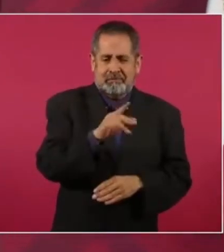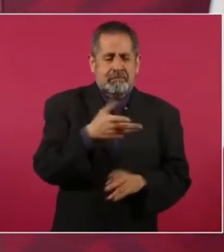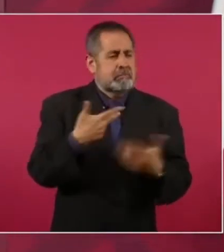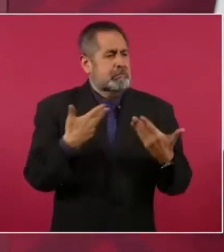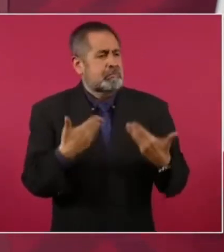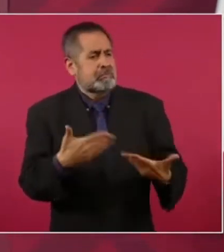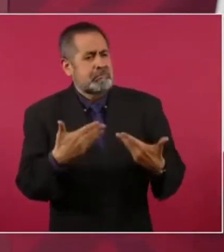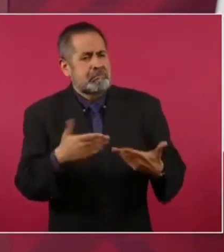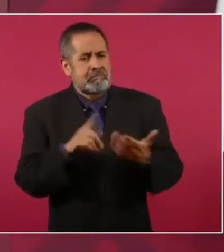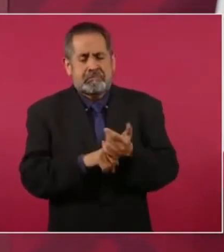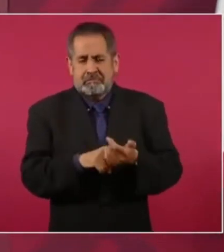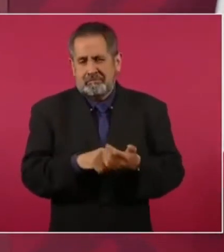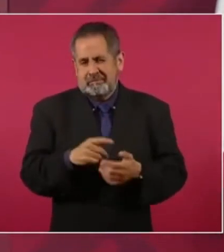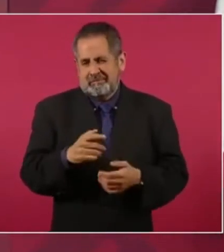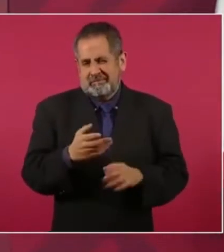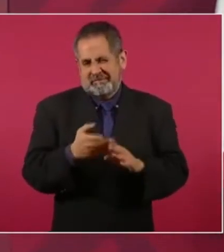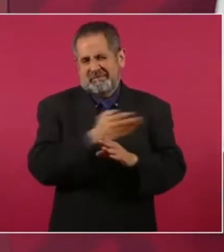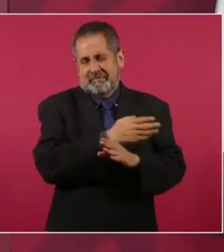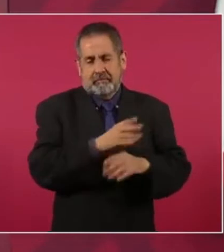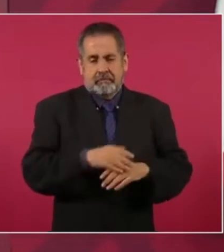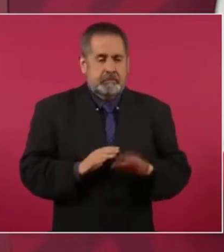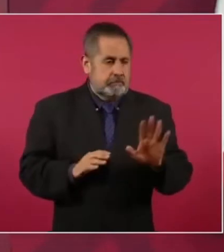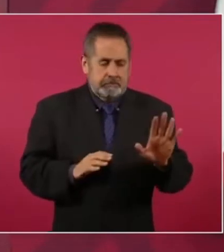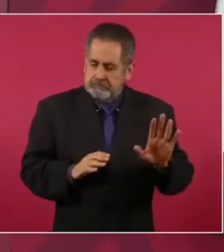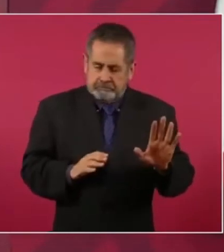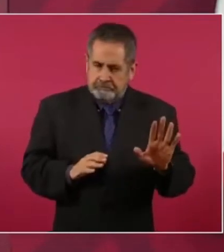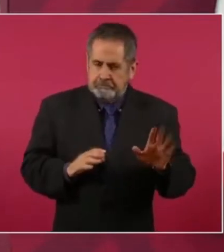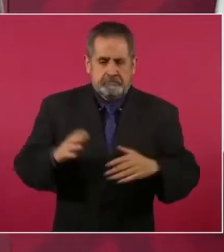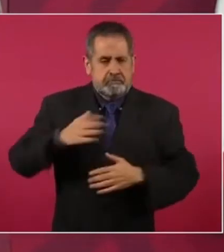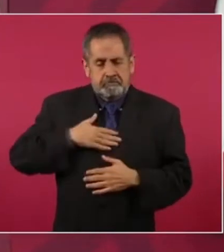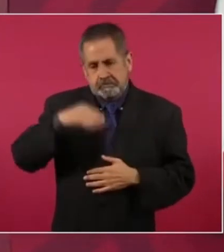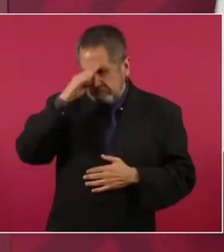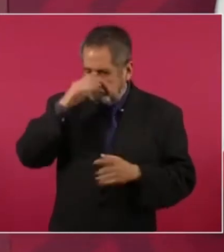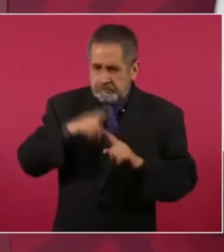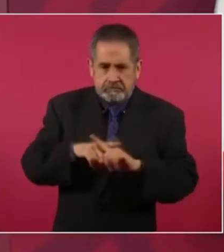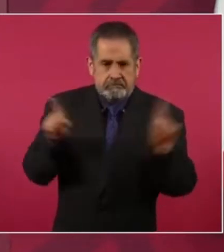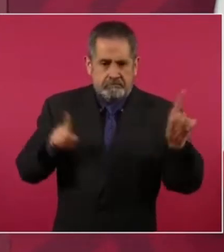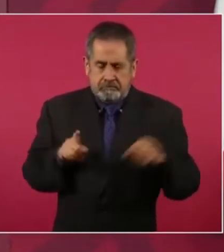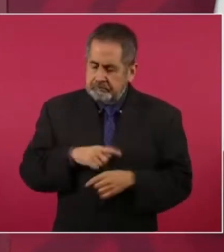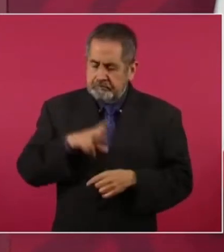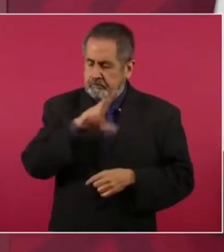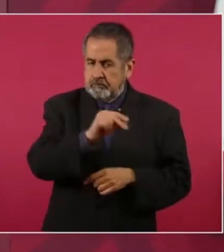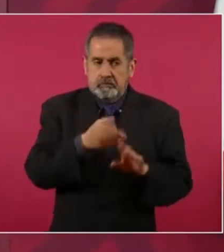antes. Y nosotros sostenemos que no.